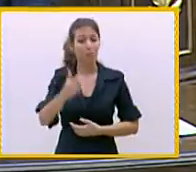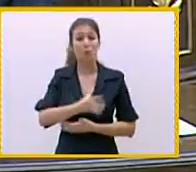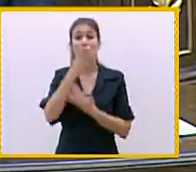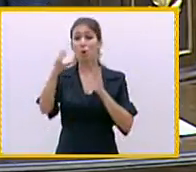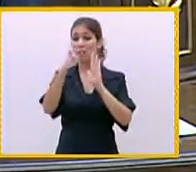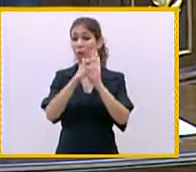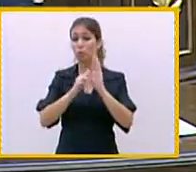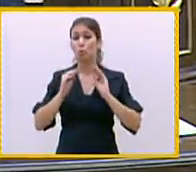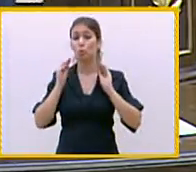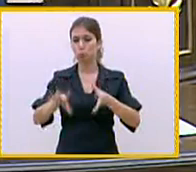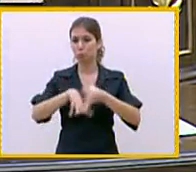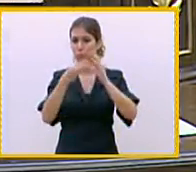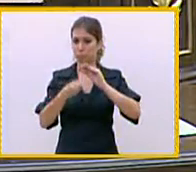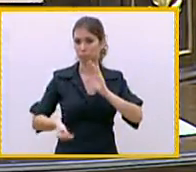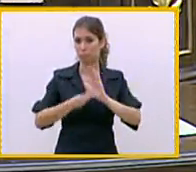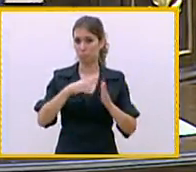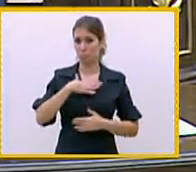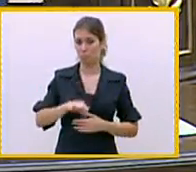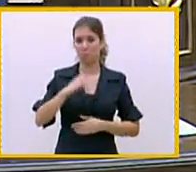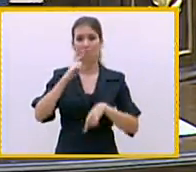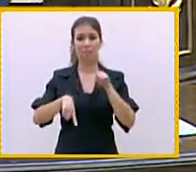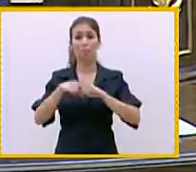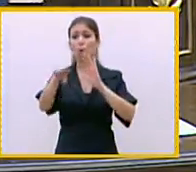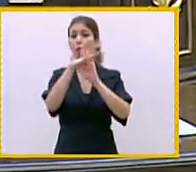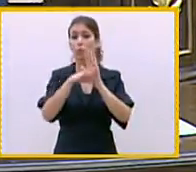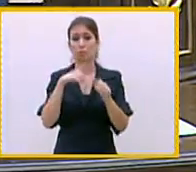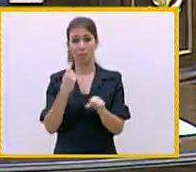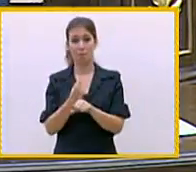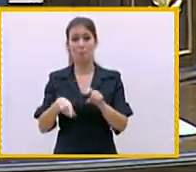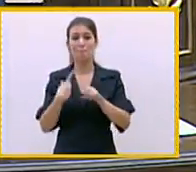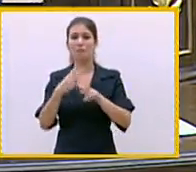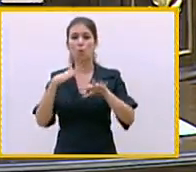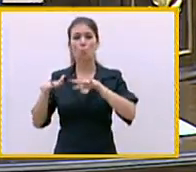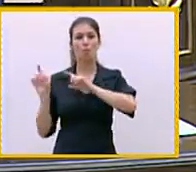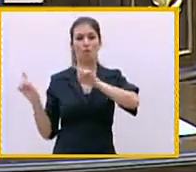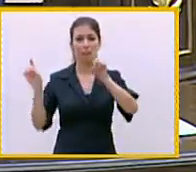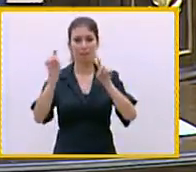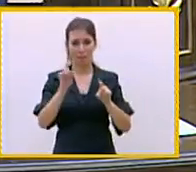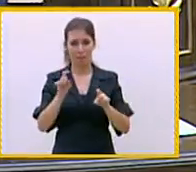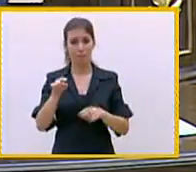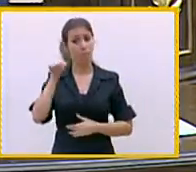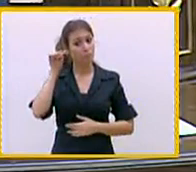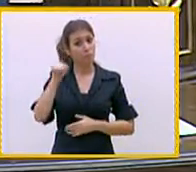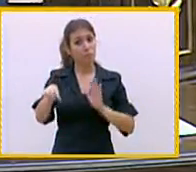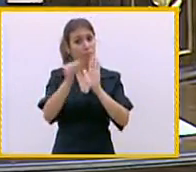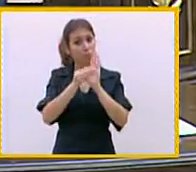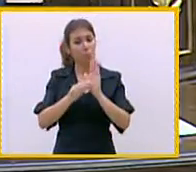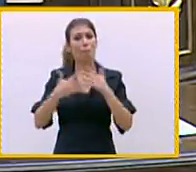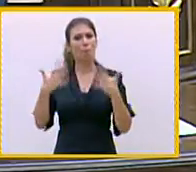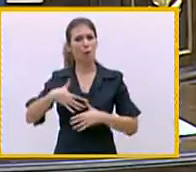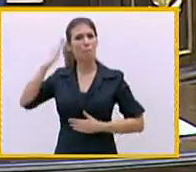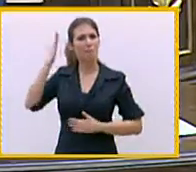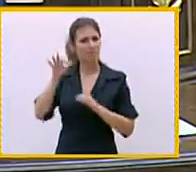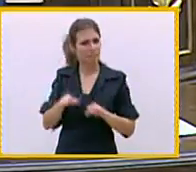descuelgue, la modificación de condiciones de trabajo y la movilidad, y ello sin menoscabar los derechos individuales y